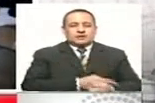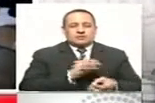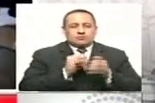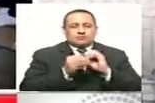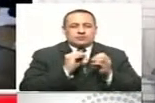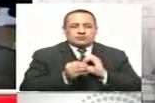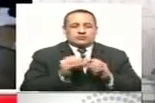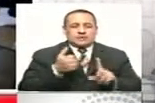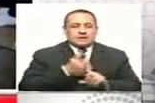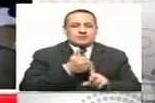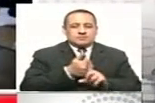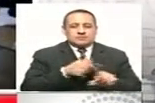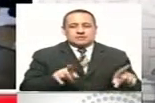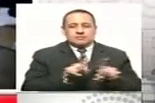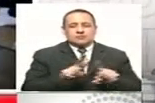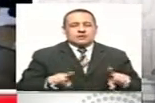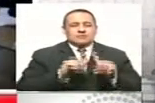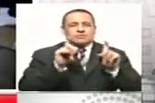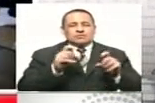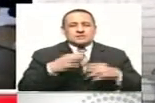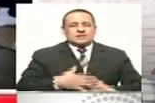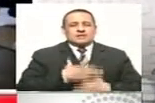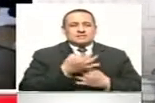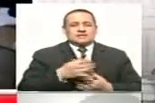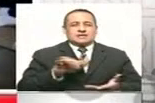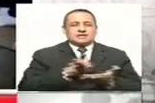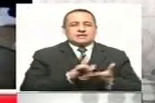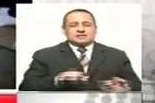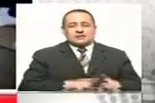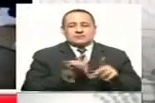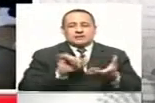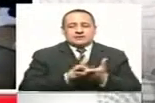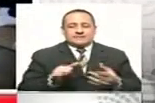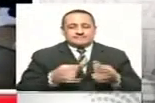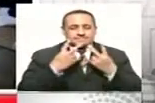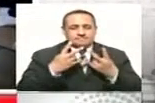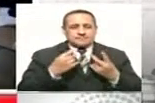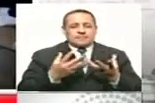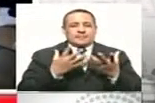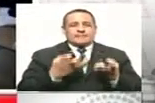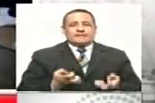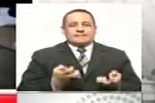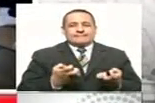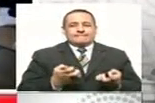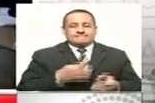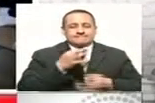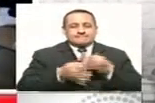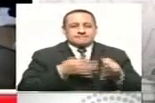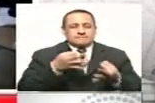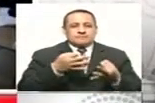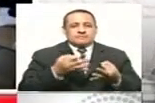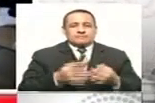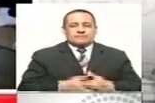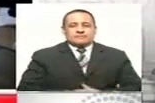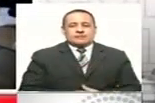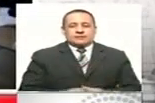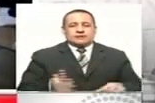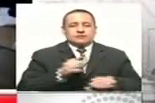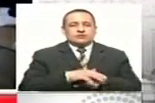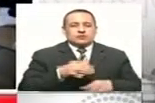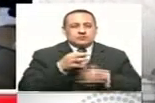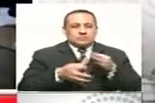política misma. Hay unas preguntas interesantes que también a las que me gustaría referirme. Lo